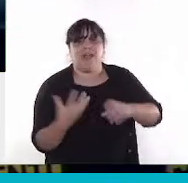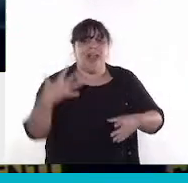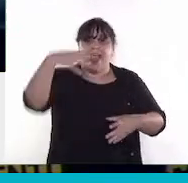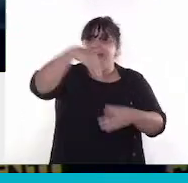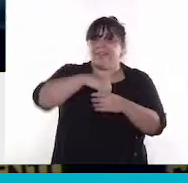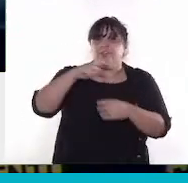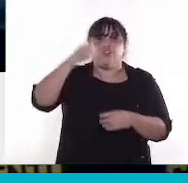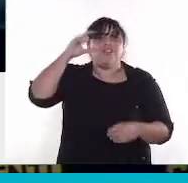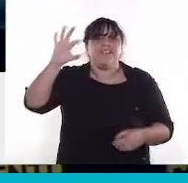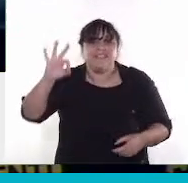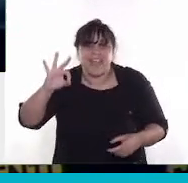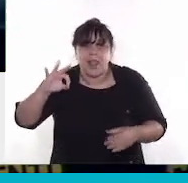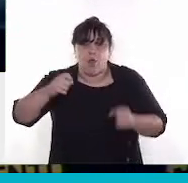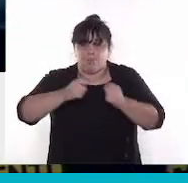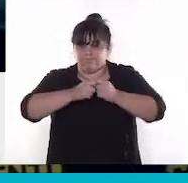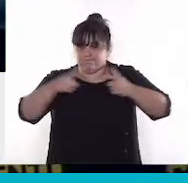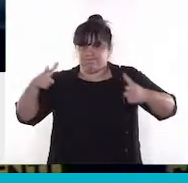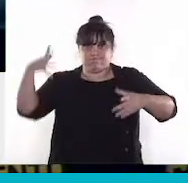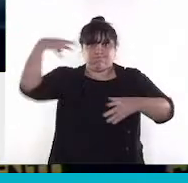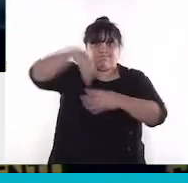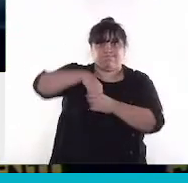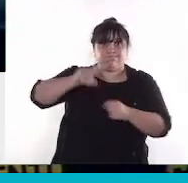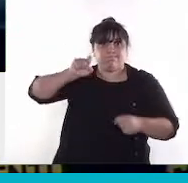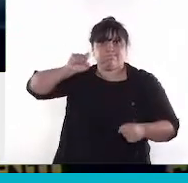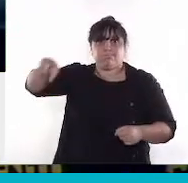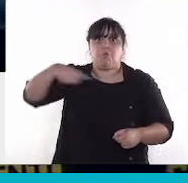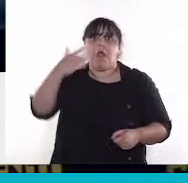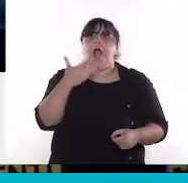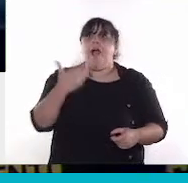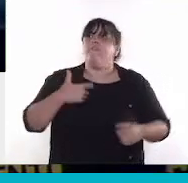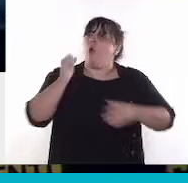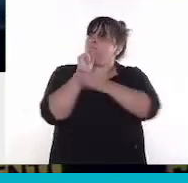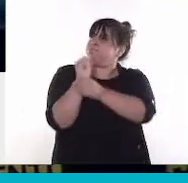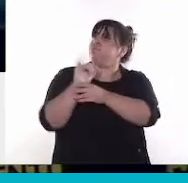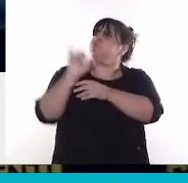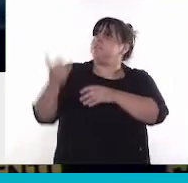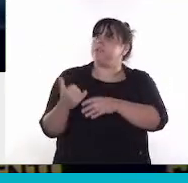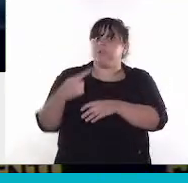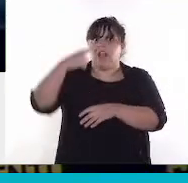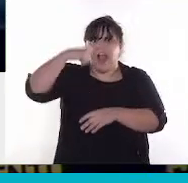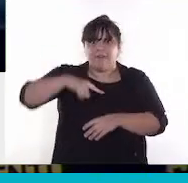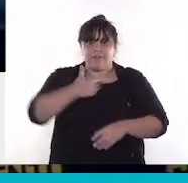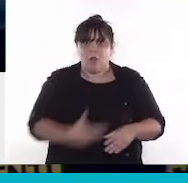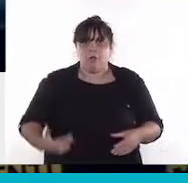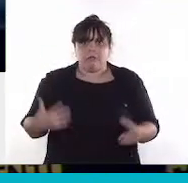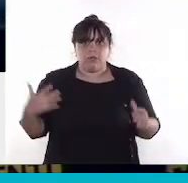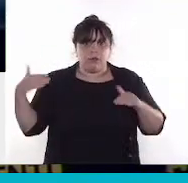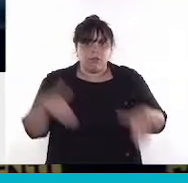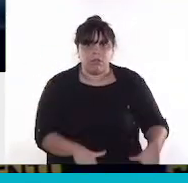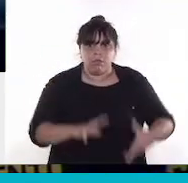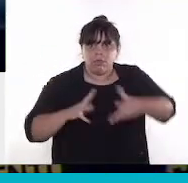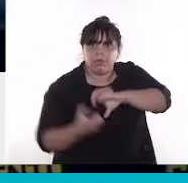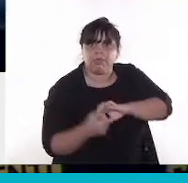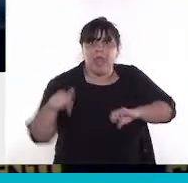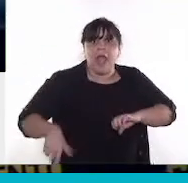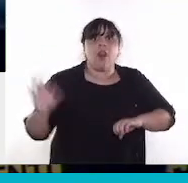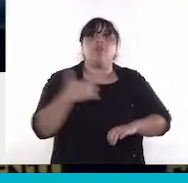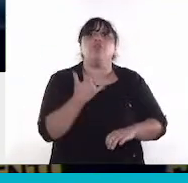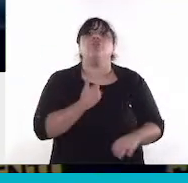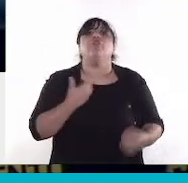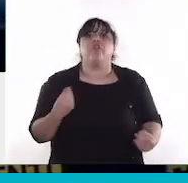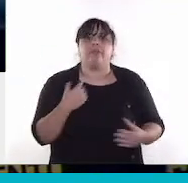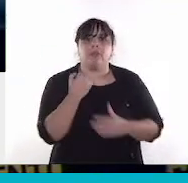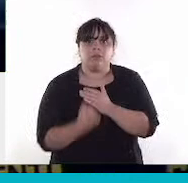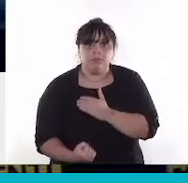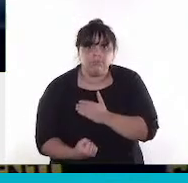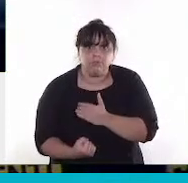empresas transnacionales que supuestamente eran exitosos y vinieron a fundir el Estado. Y ahora están todos escondidos.